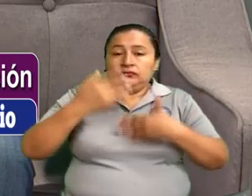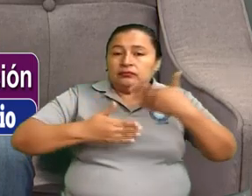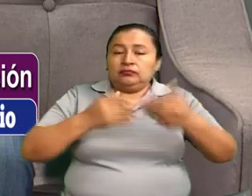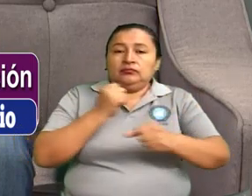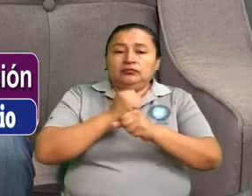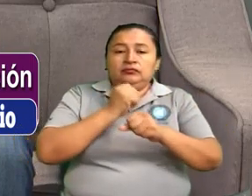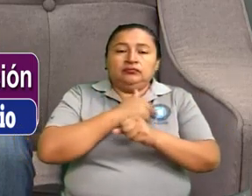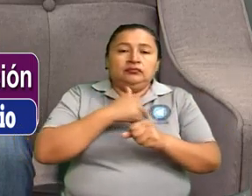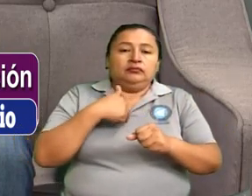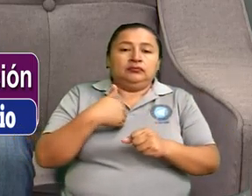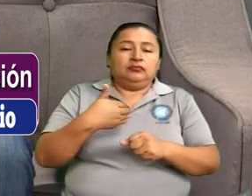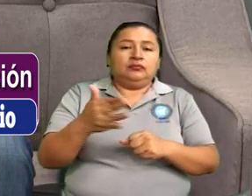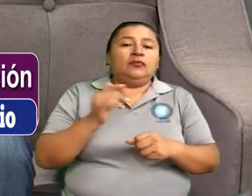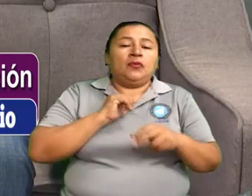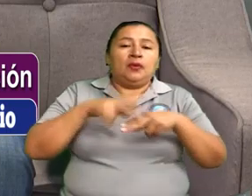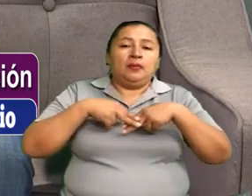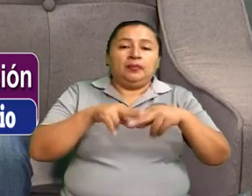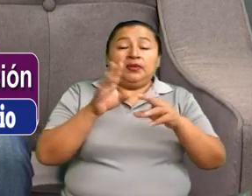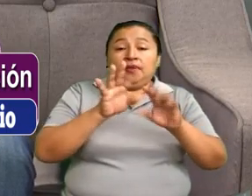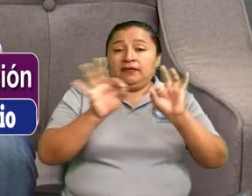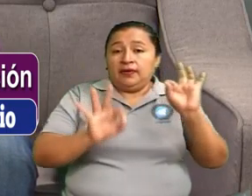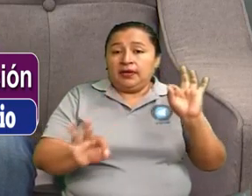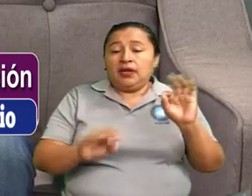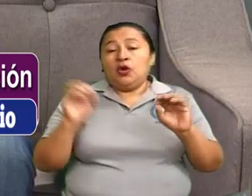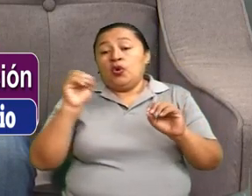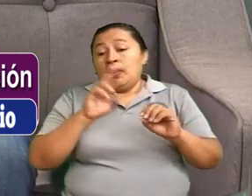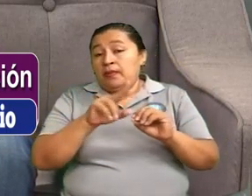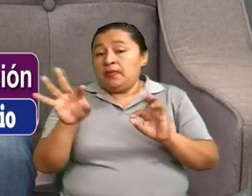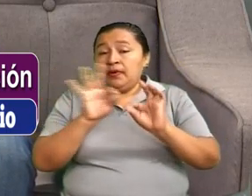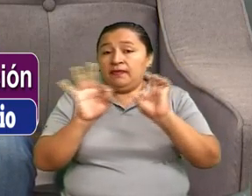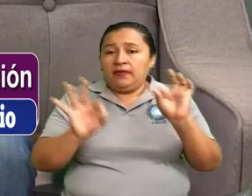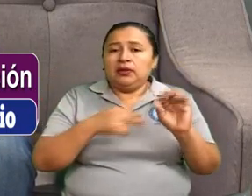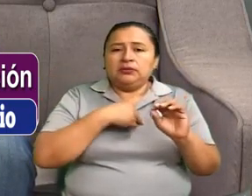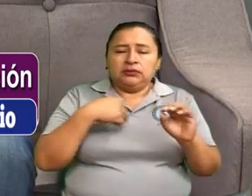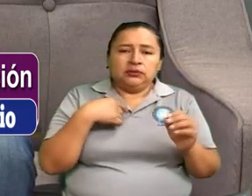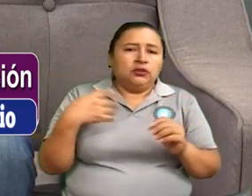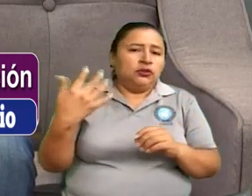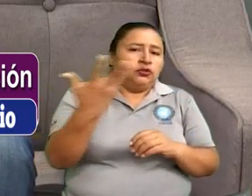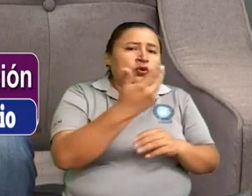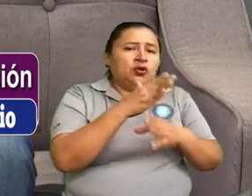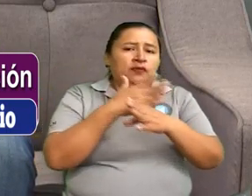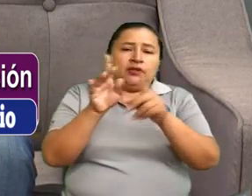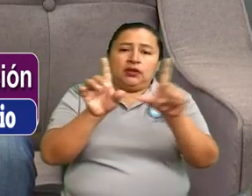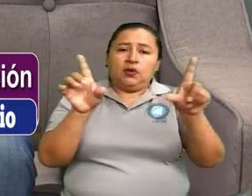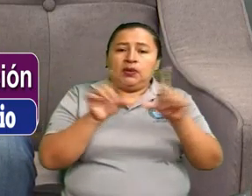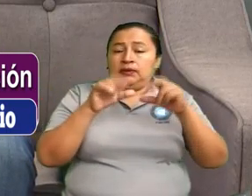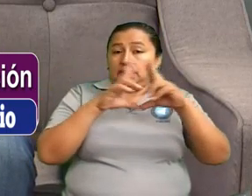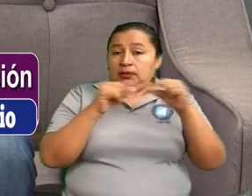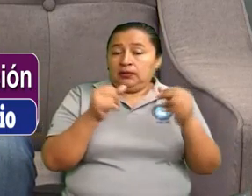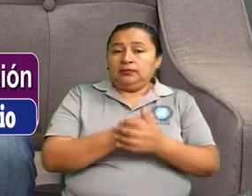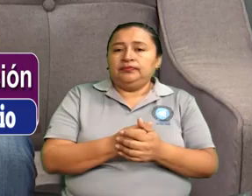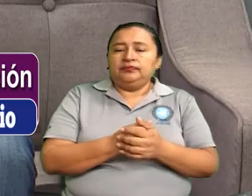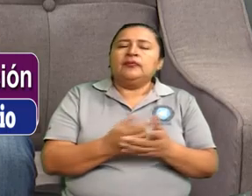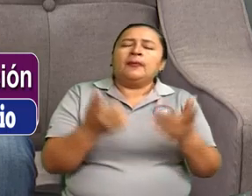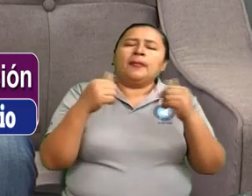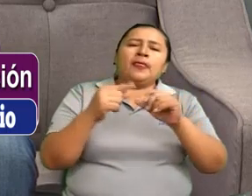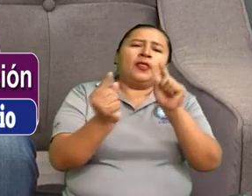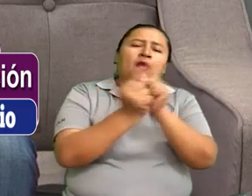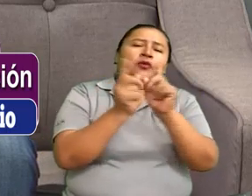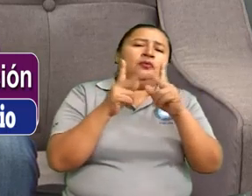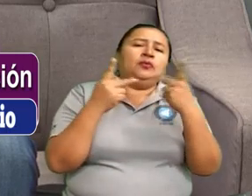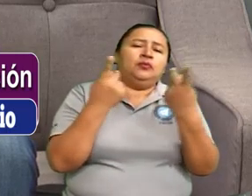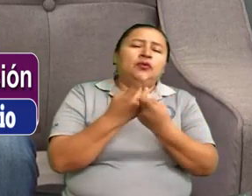que se realizan en los parques de ferias o en las ferias mismas que se realizan en todas partes de nuestro país. Encuentros con la población y